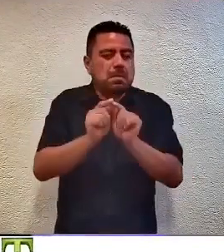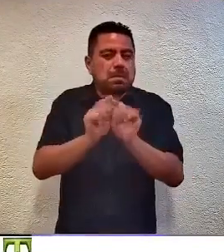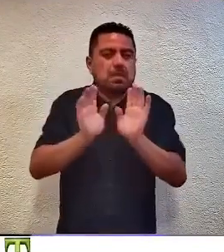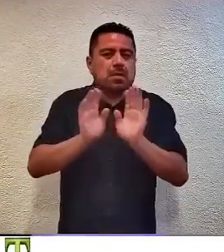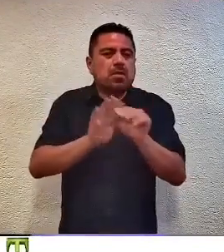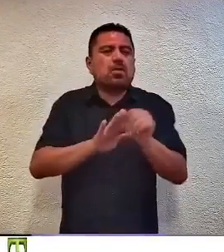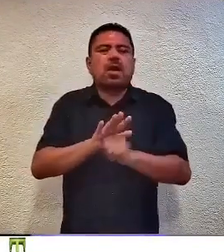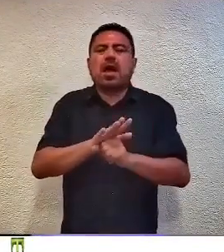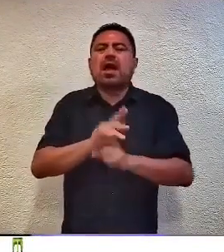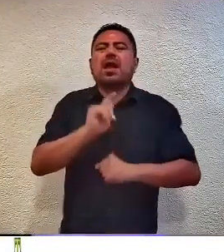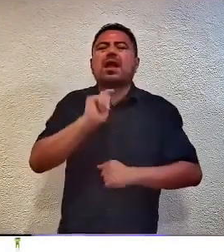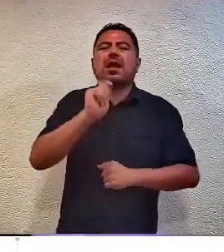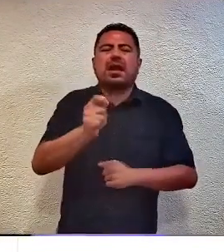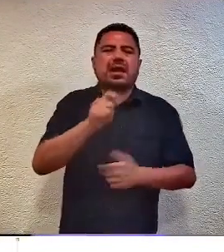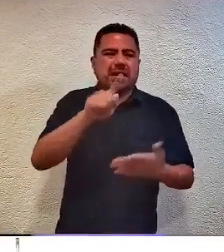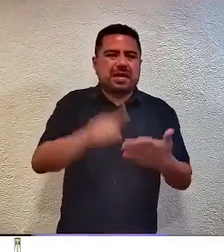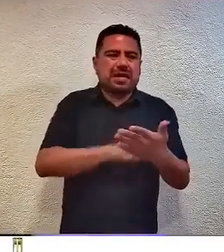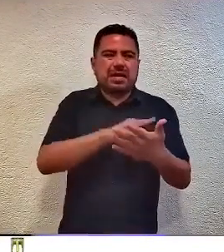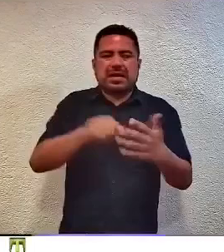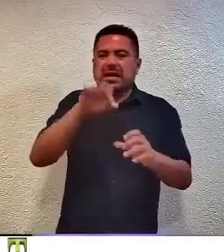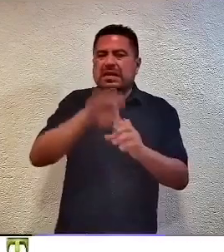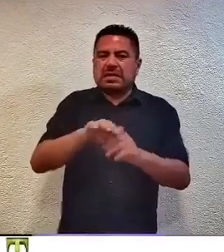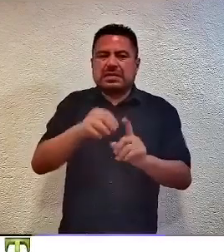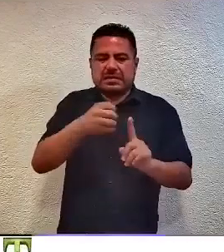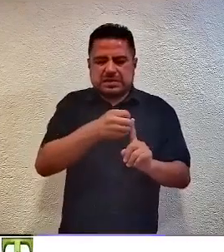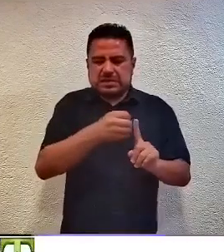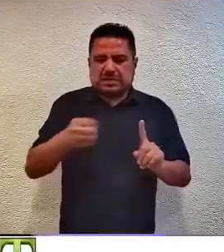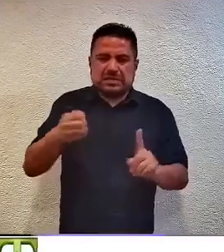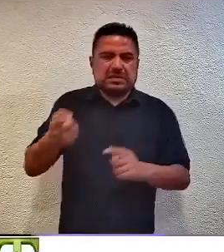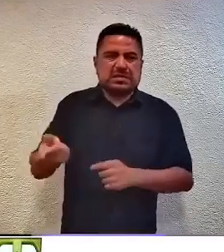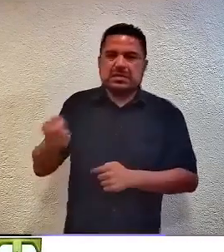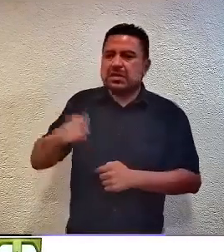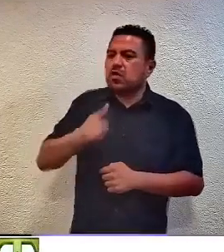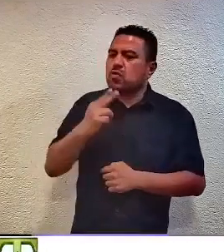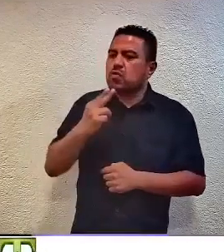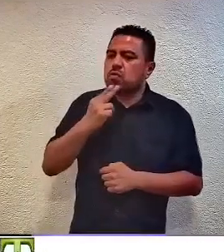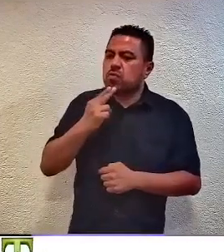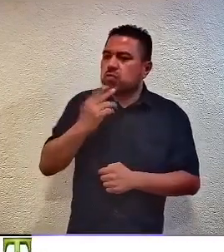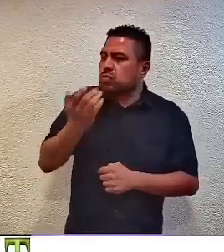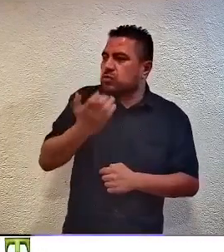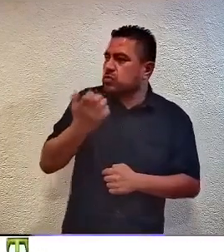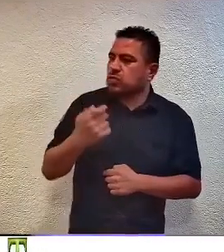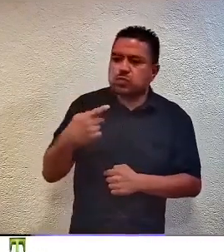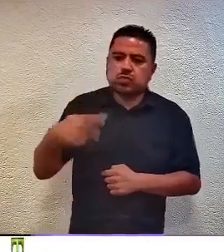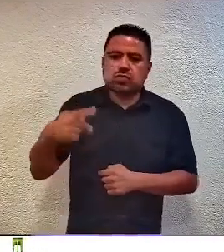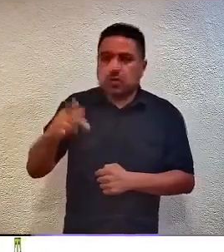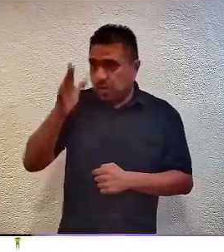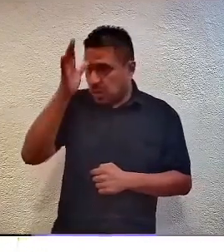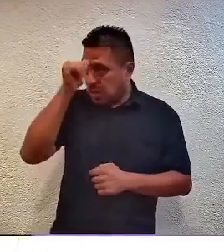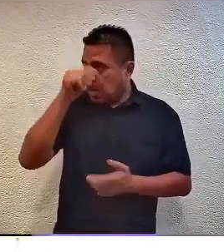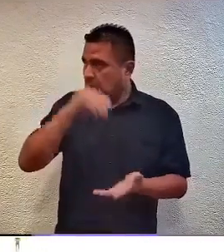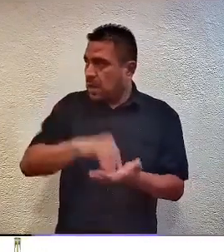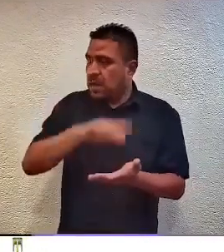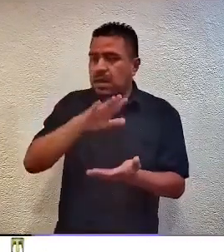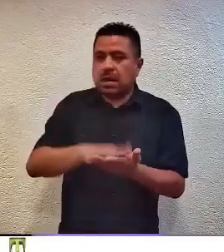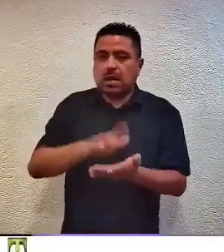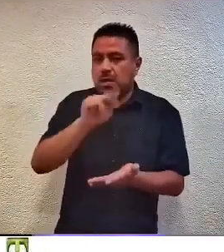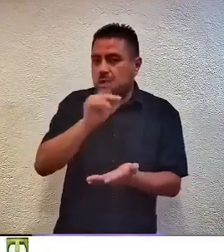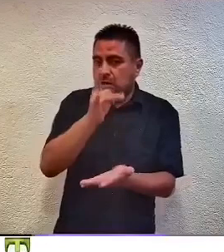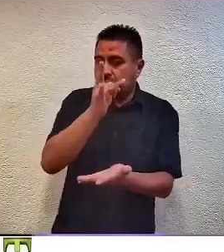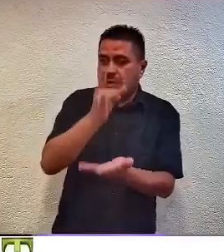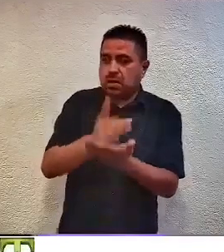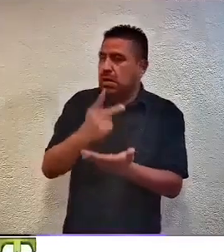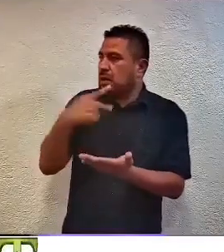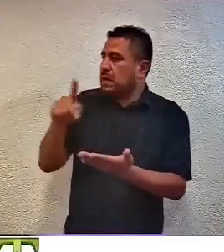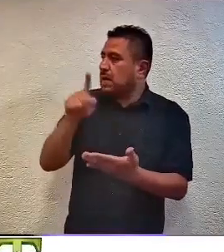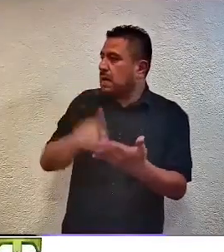la elección fue organizada por los usos y costumbres, de acuerdo no solamente a esa